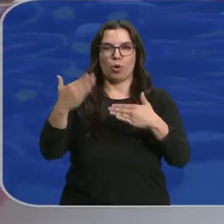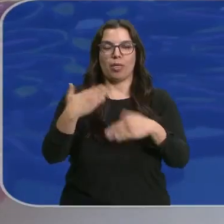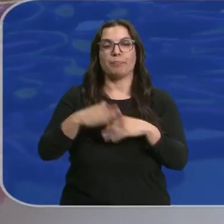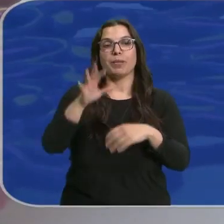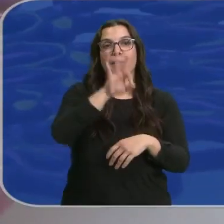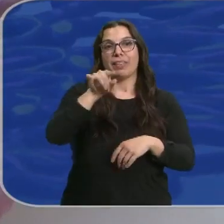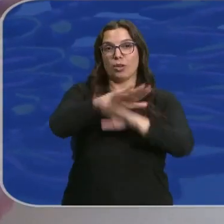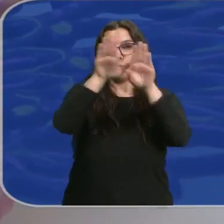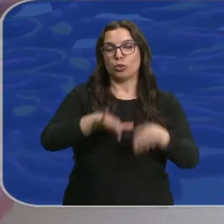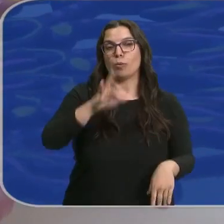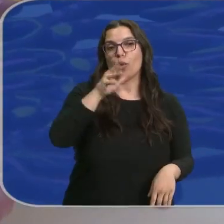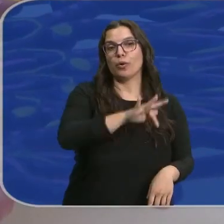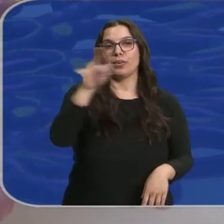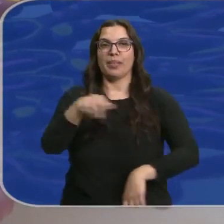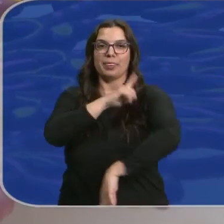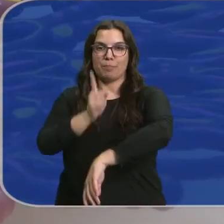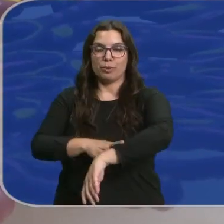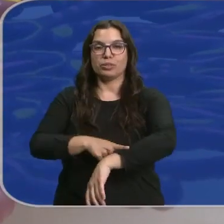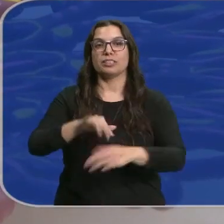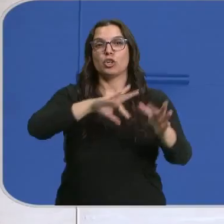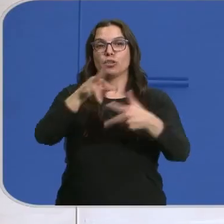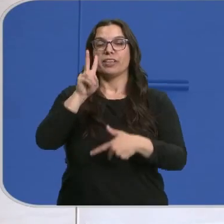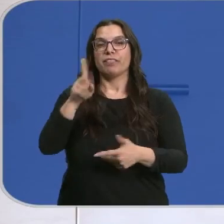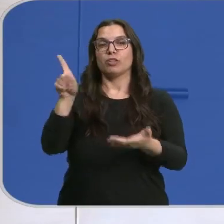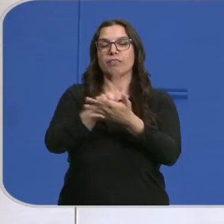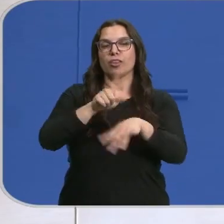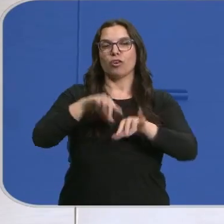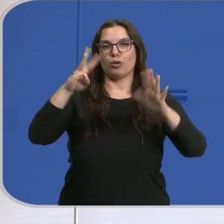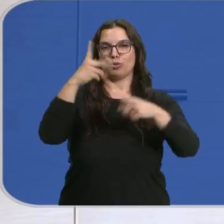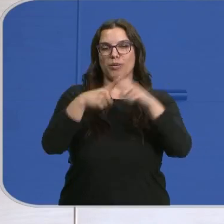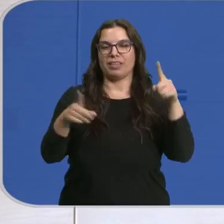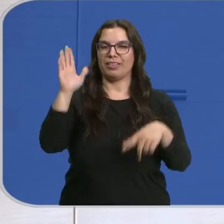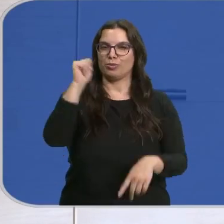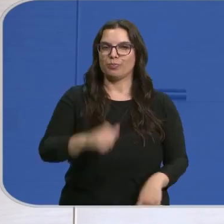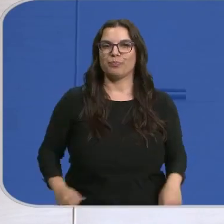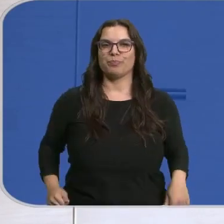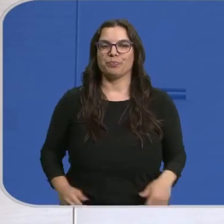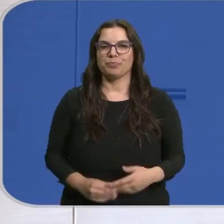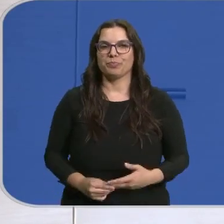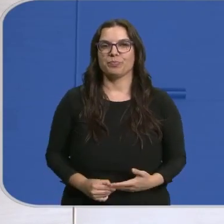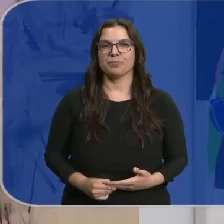Desde Palencia nos vamos. Se quedan ahora con los deportes. Las noticias vuelven a las 8:30. Adiós.